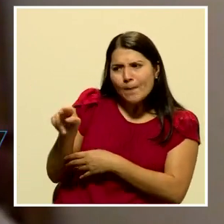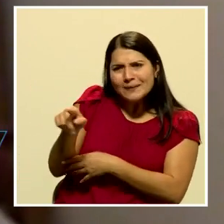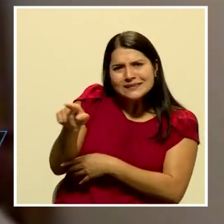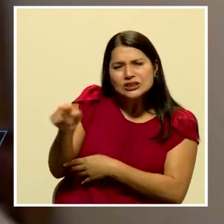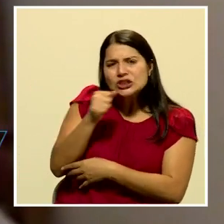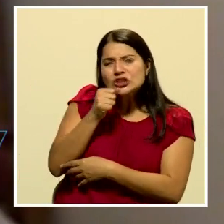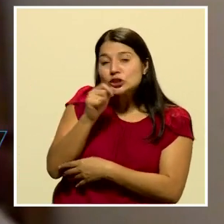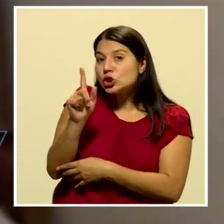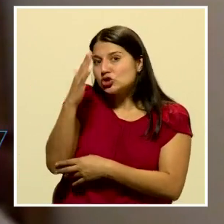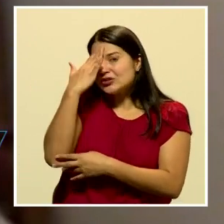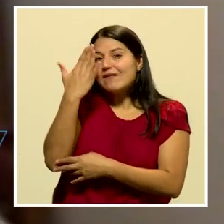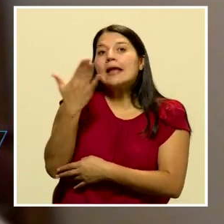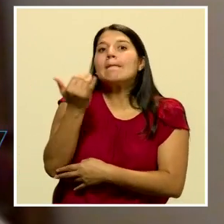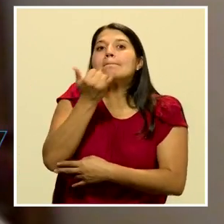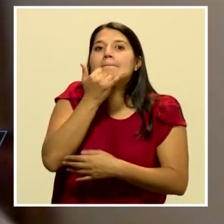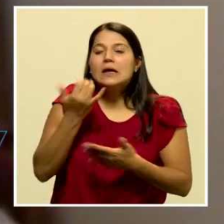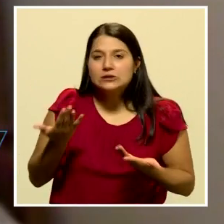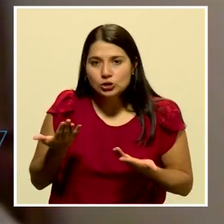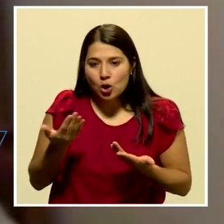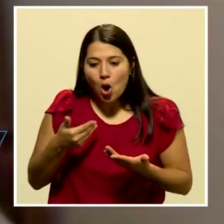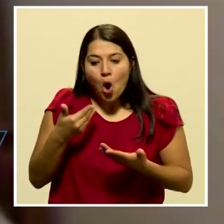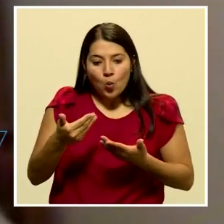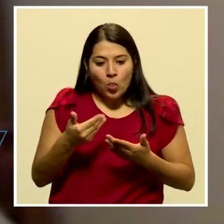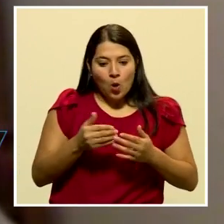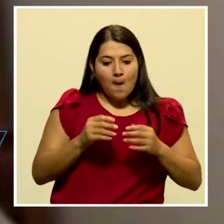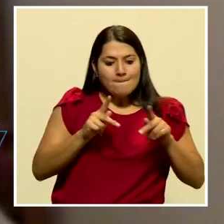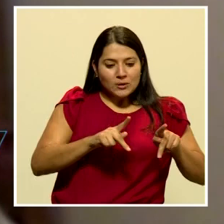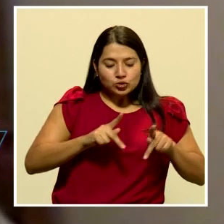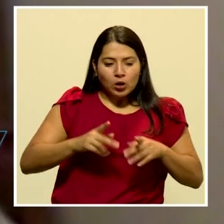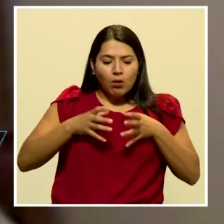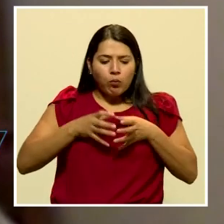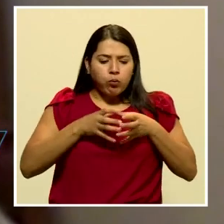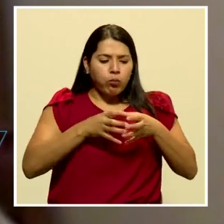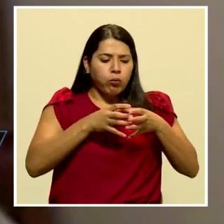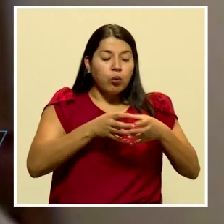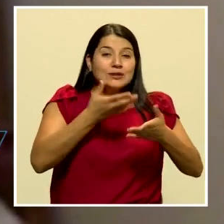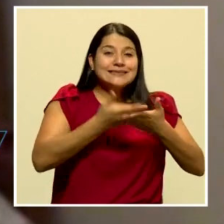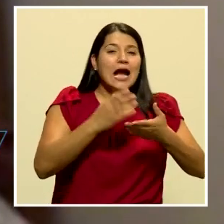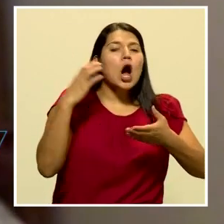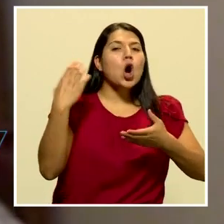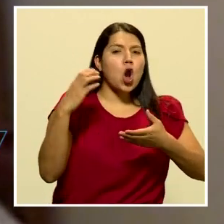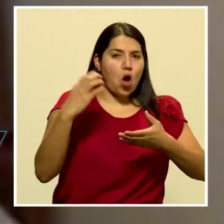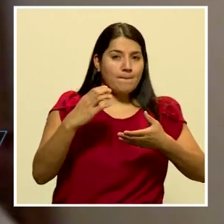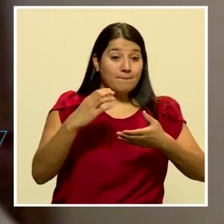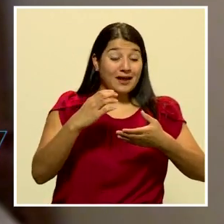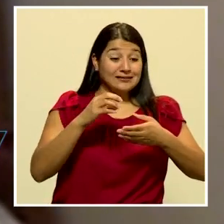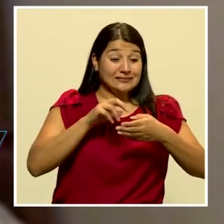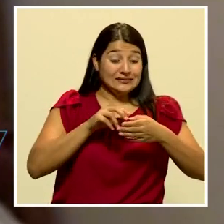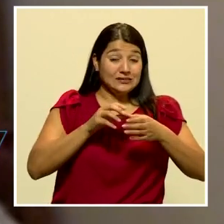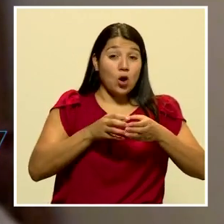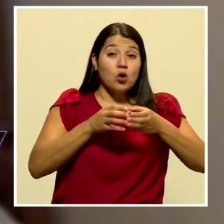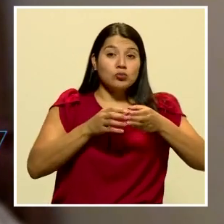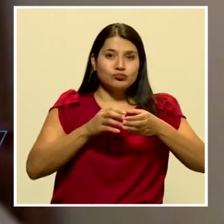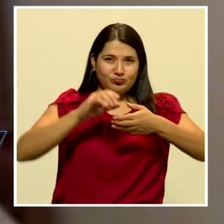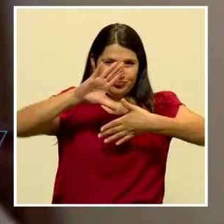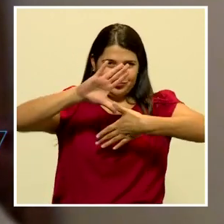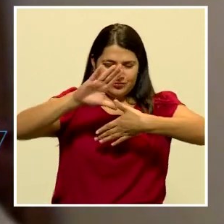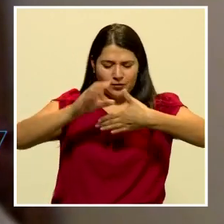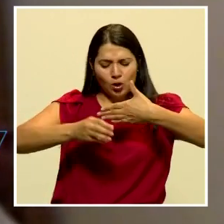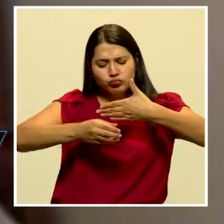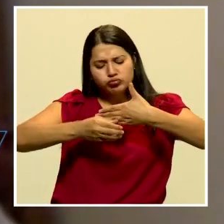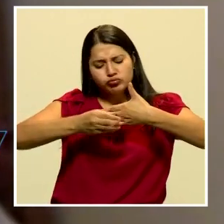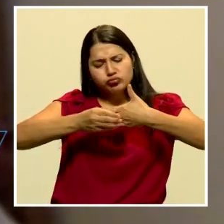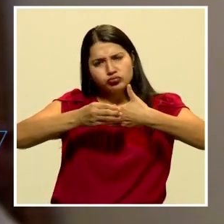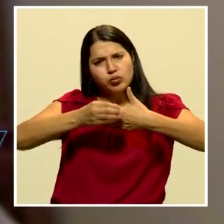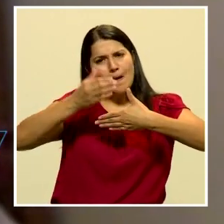lo que había pasado la gente cuando pasa de Colombia a Panamá, por ejemplo, por el Darién. La gente se lo imaginaba, había visto algunos documentales,